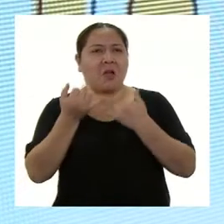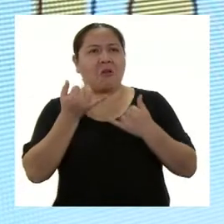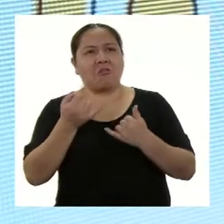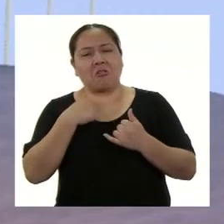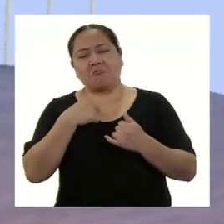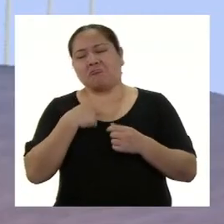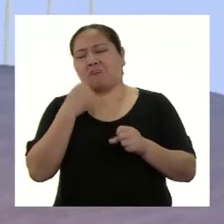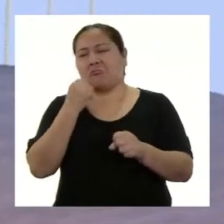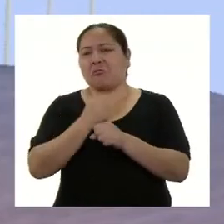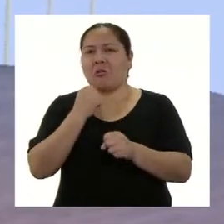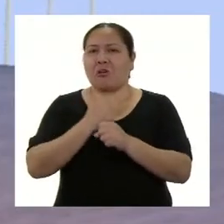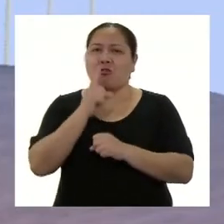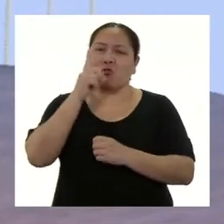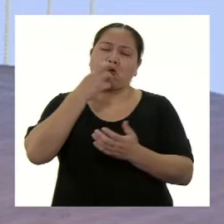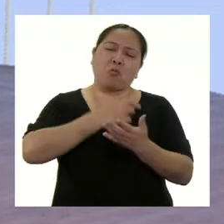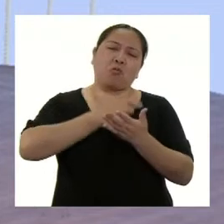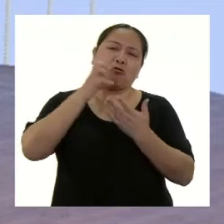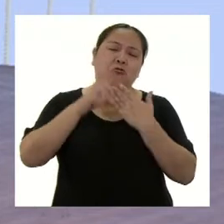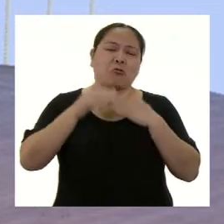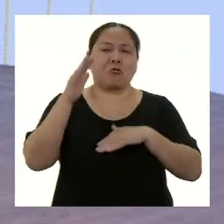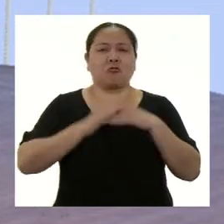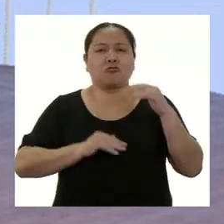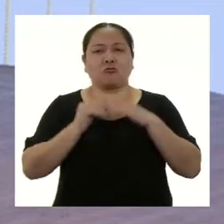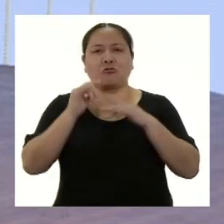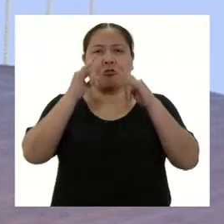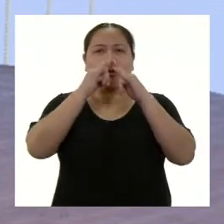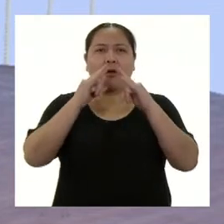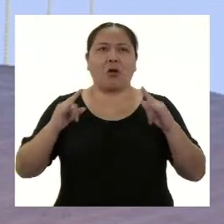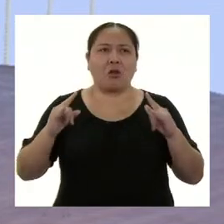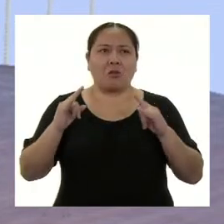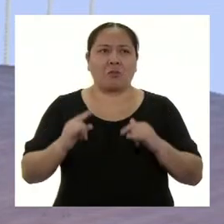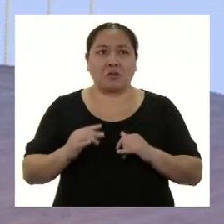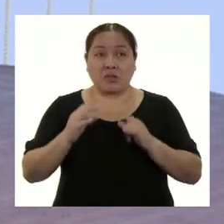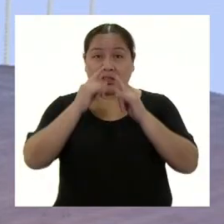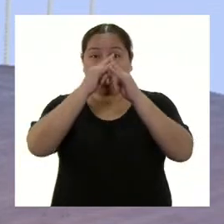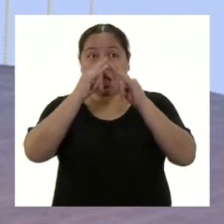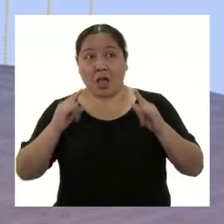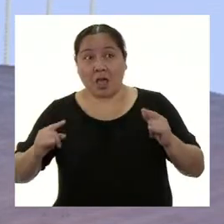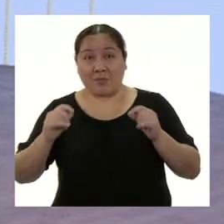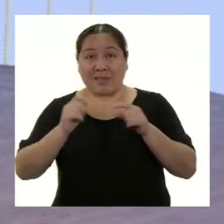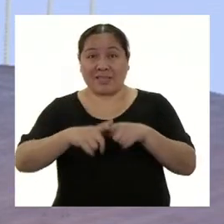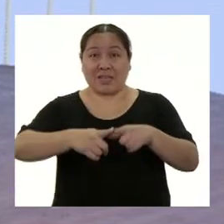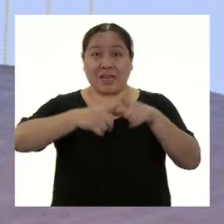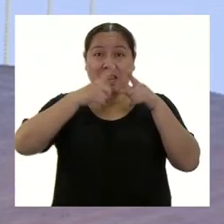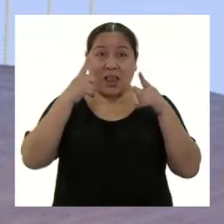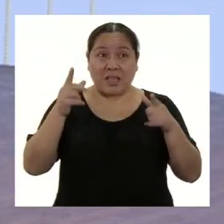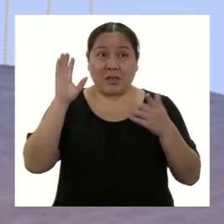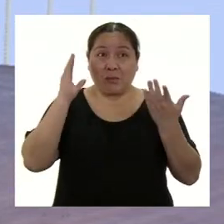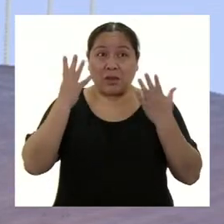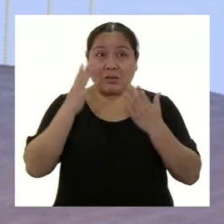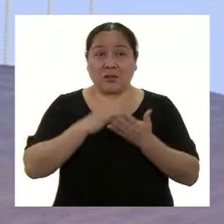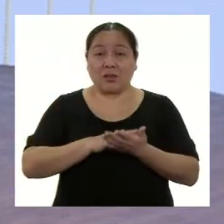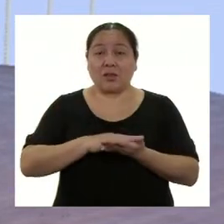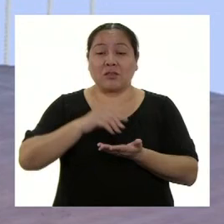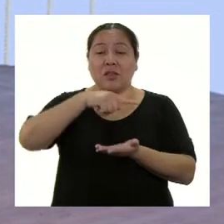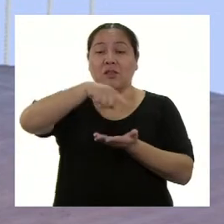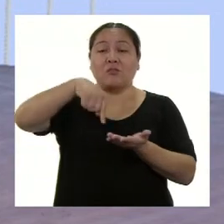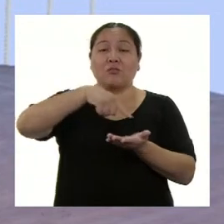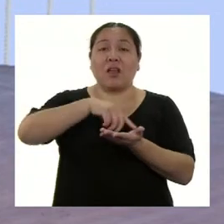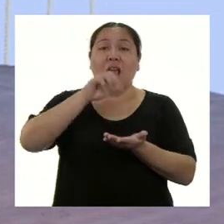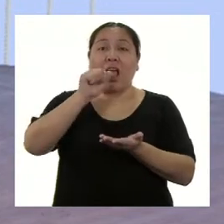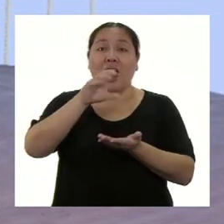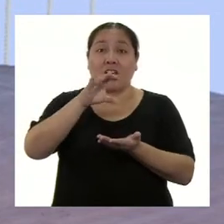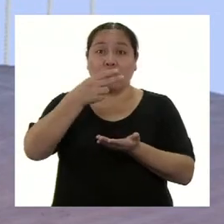estoy trabajando en un proyecto construyendo carpas. Esas carpas grandazas como la que está en la Plaza Hacho.